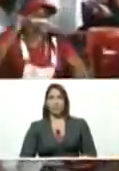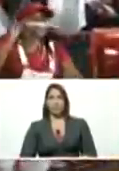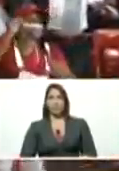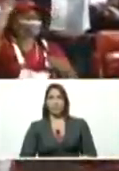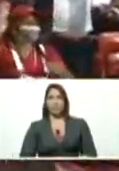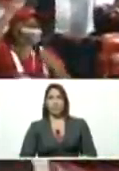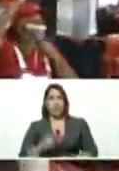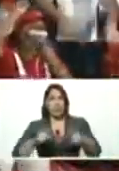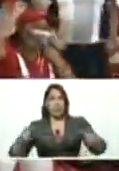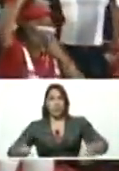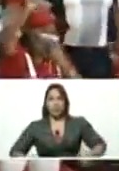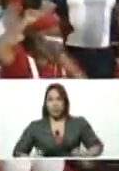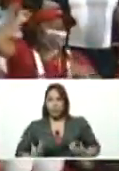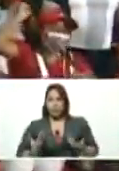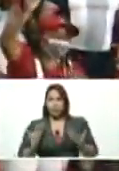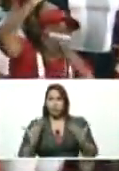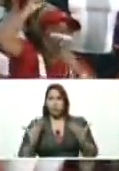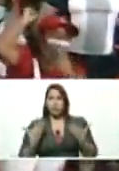la gente se emociona